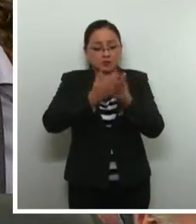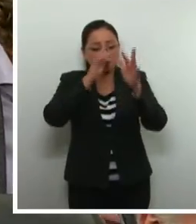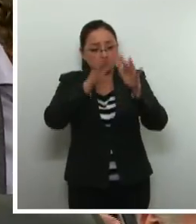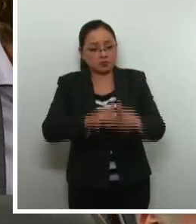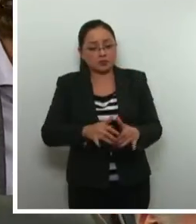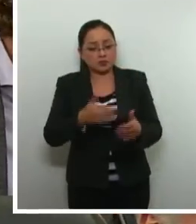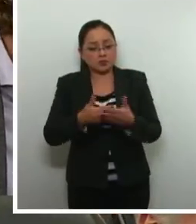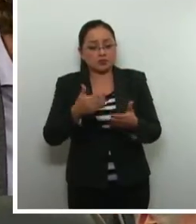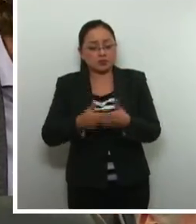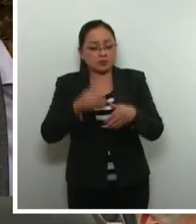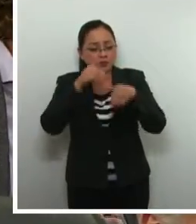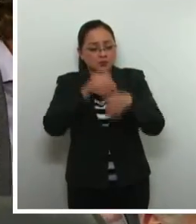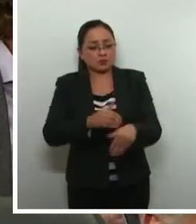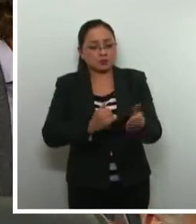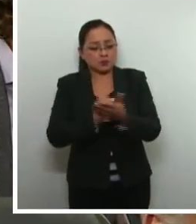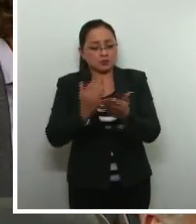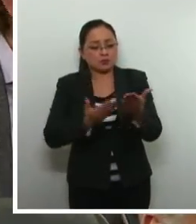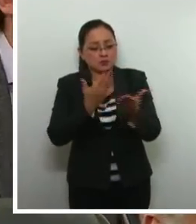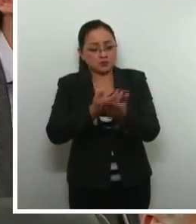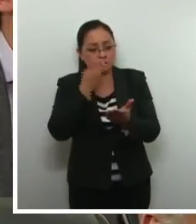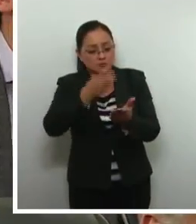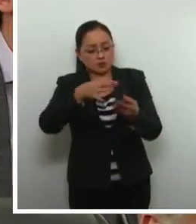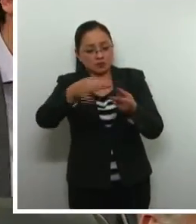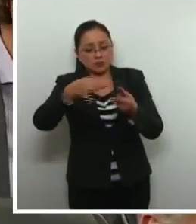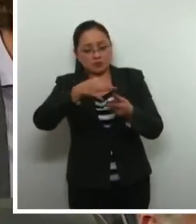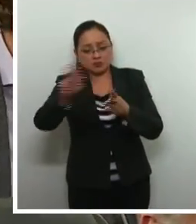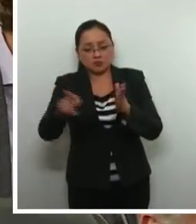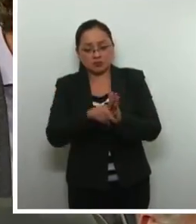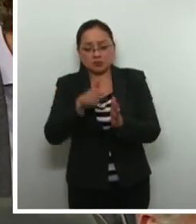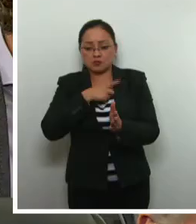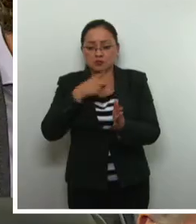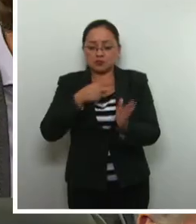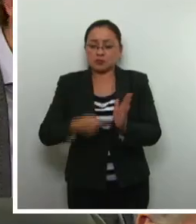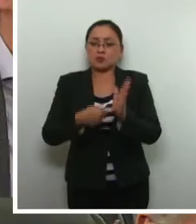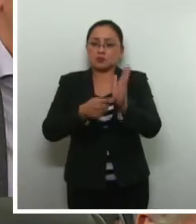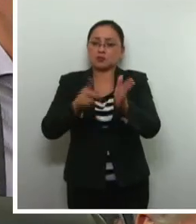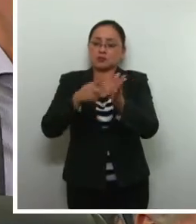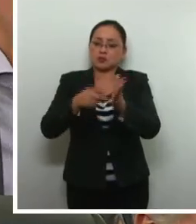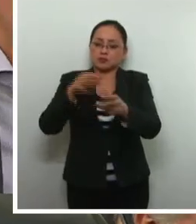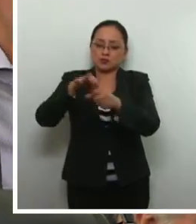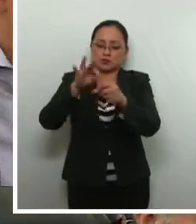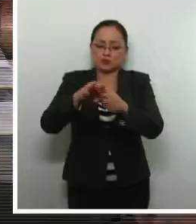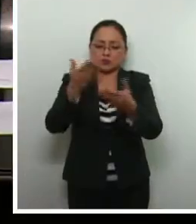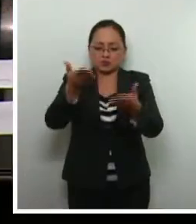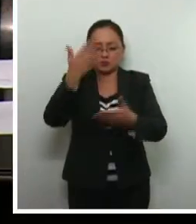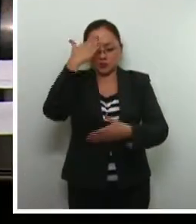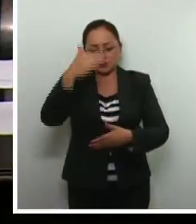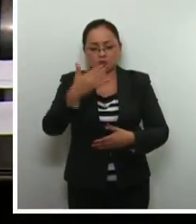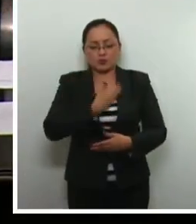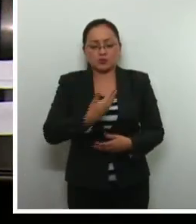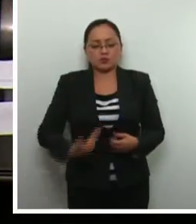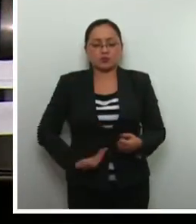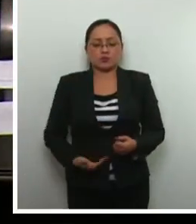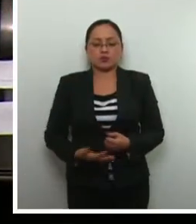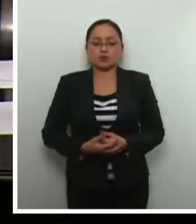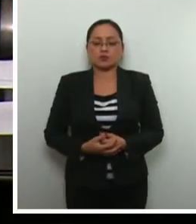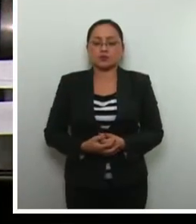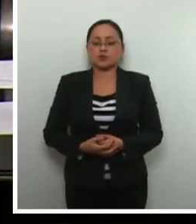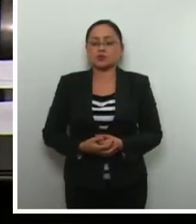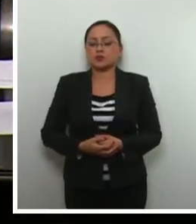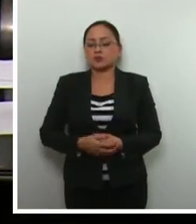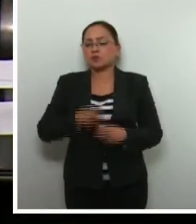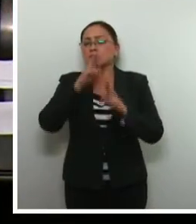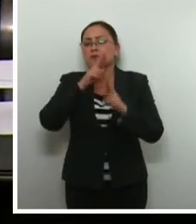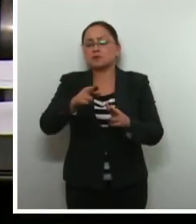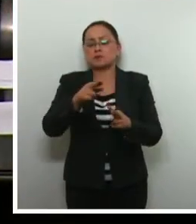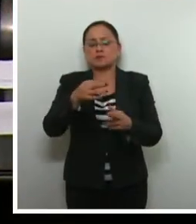nos atenemos al dictamen y esas partes están reservadas y en consecuencia tienen que someter a votación, señor presidente. Es muy sencilla la respuesta.